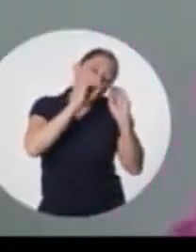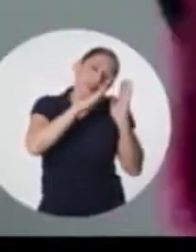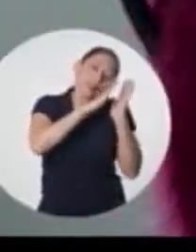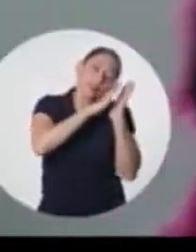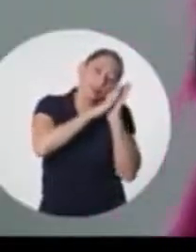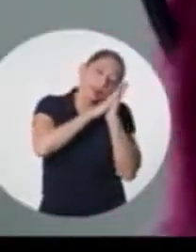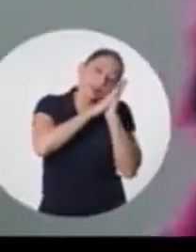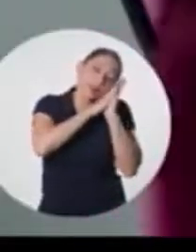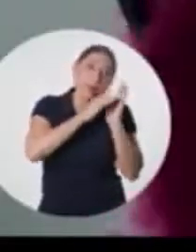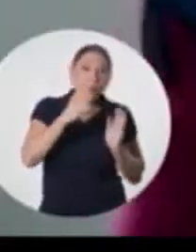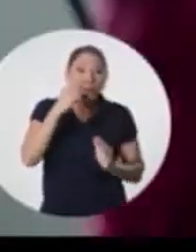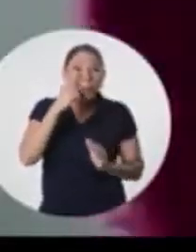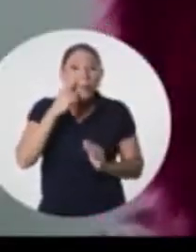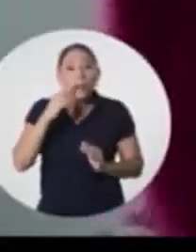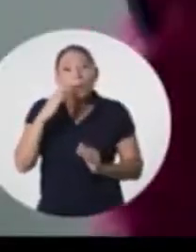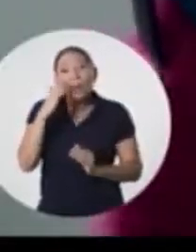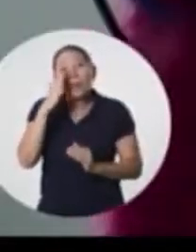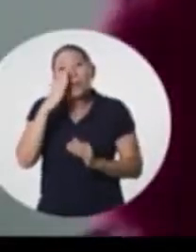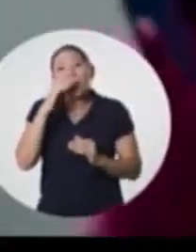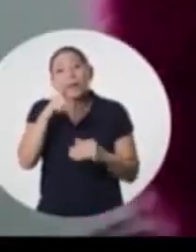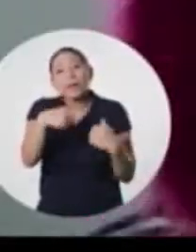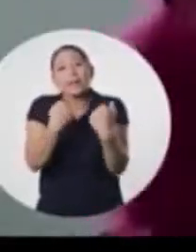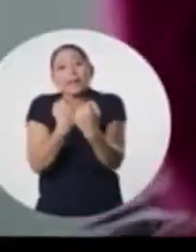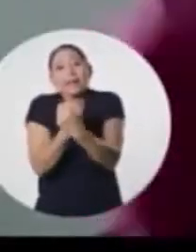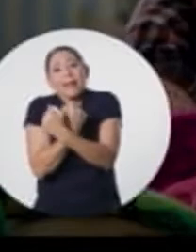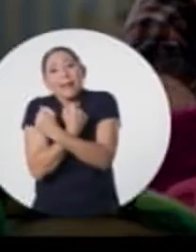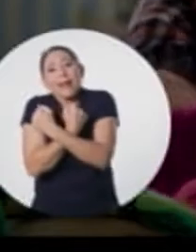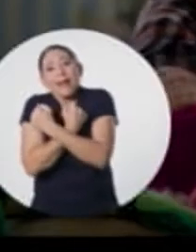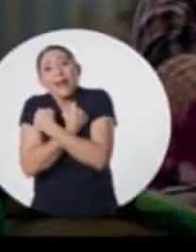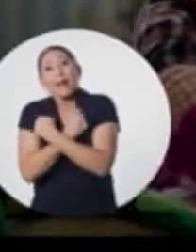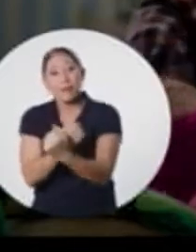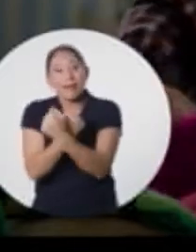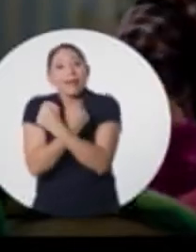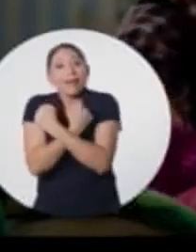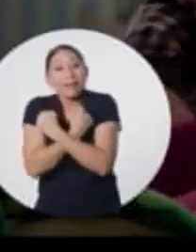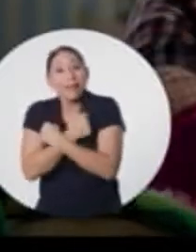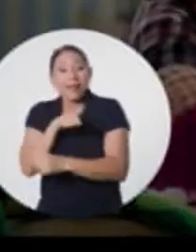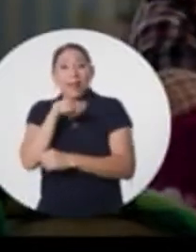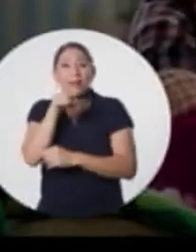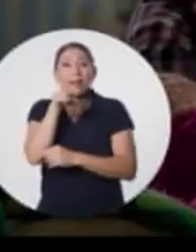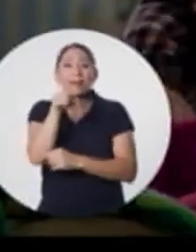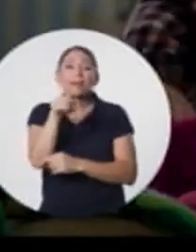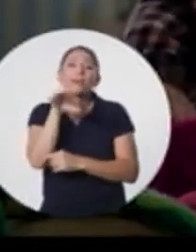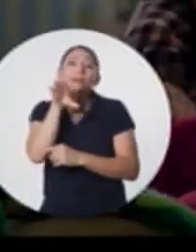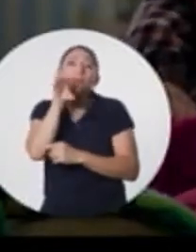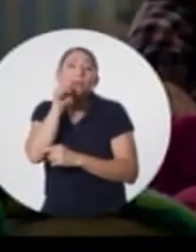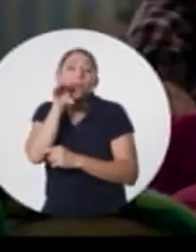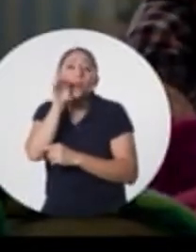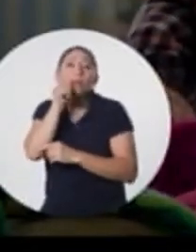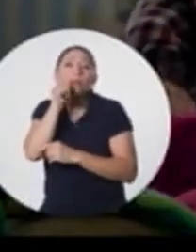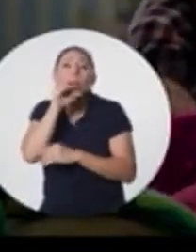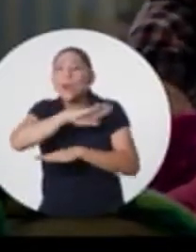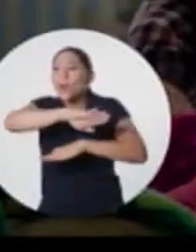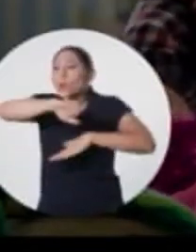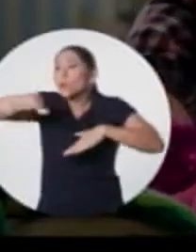papá te aman, y también tu perrito, y toda